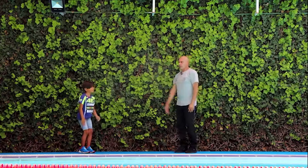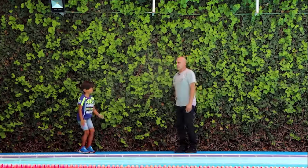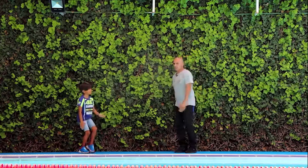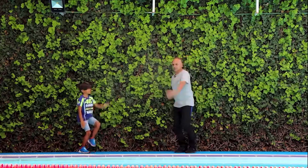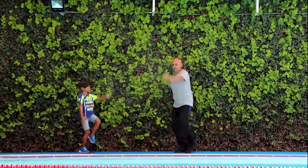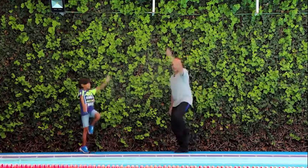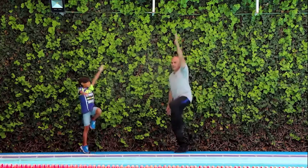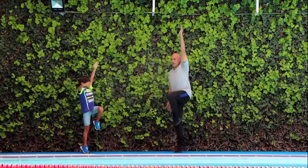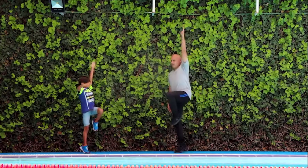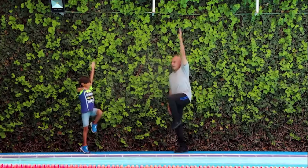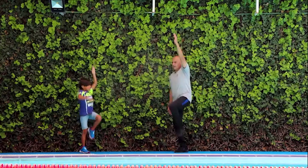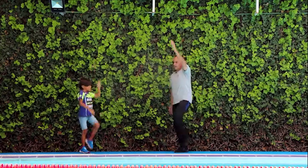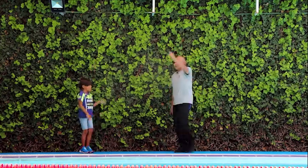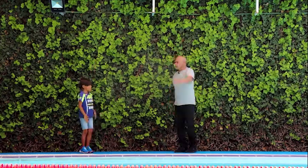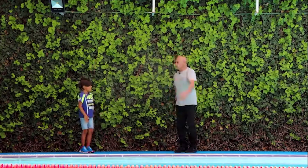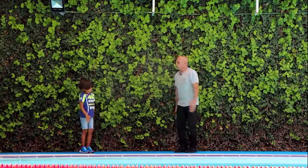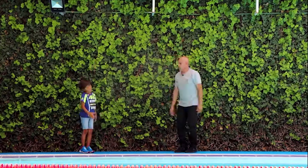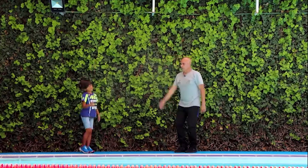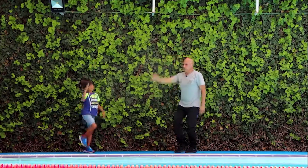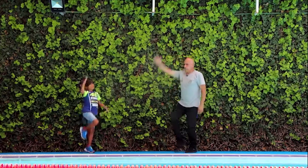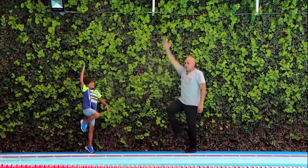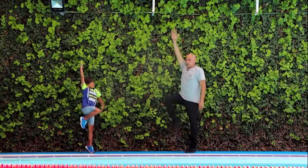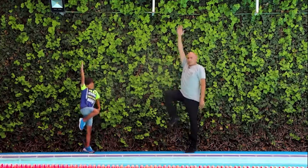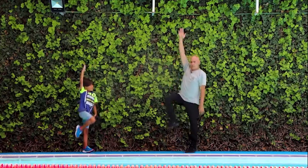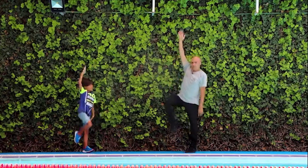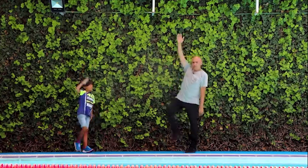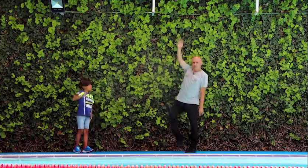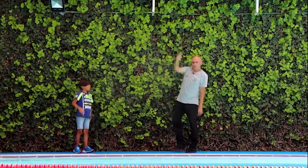poco de equilibrio se necesita y coordinación.